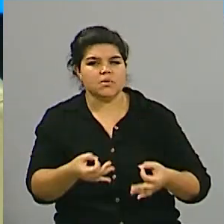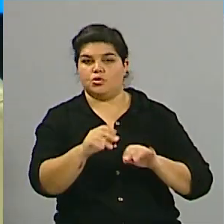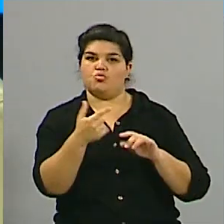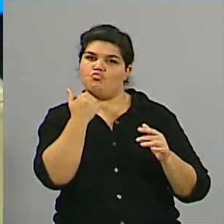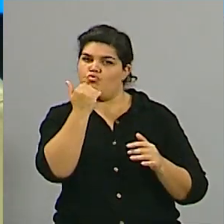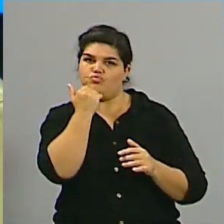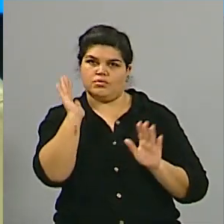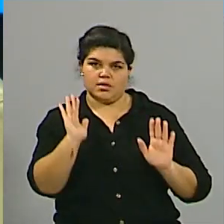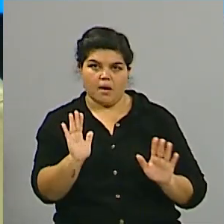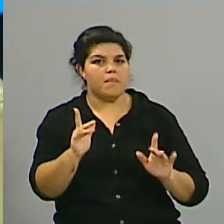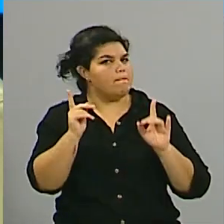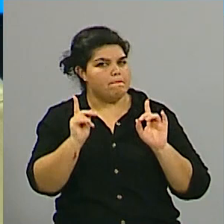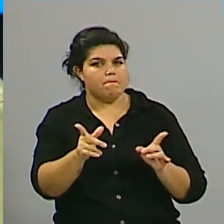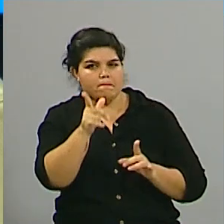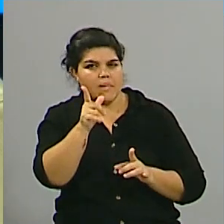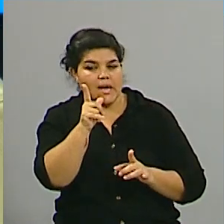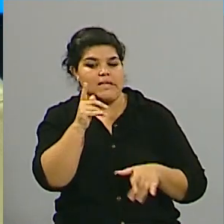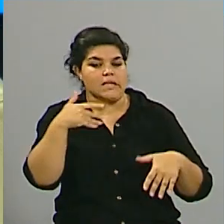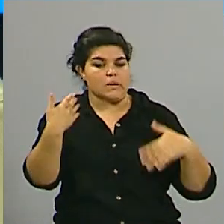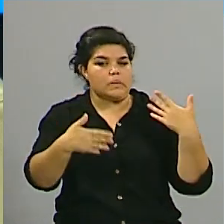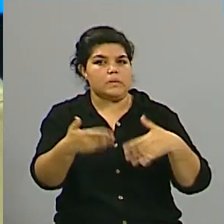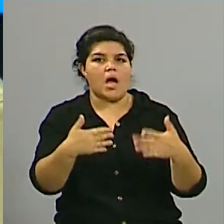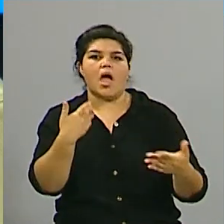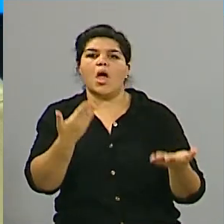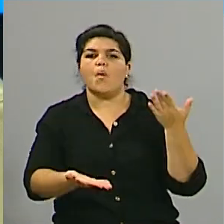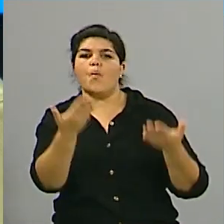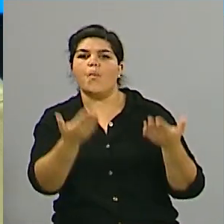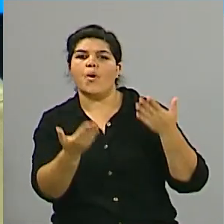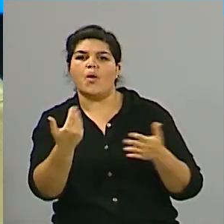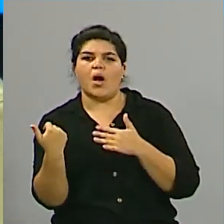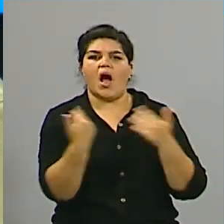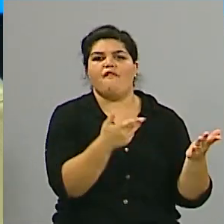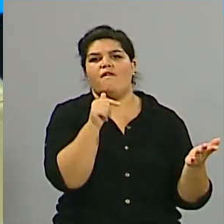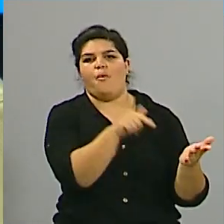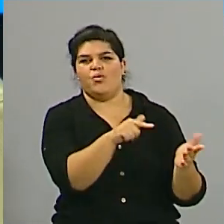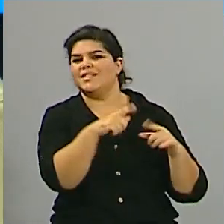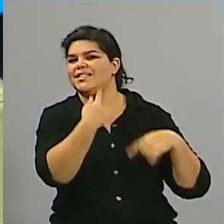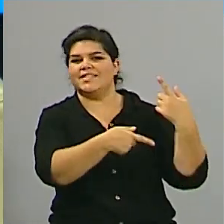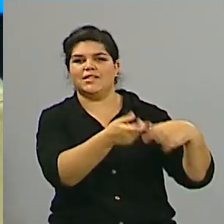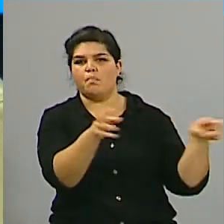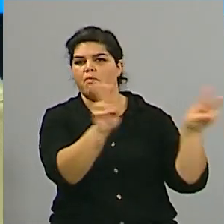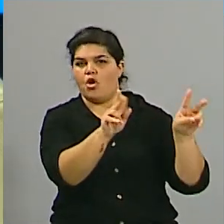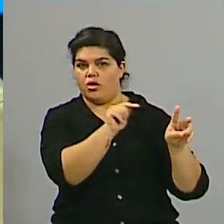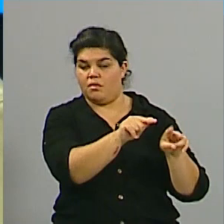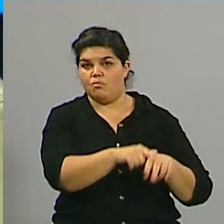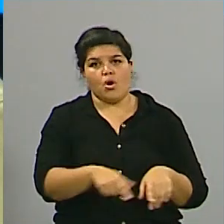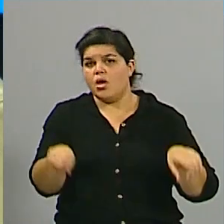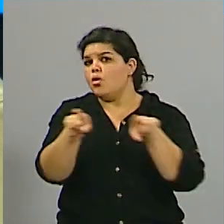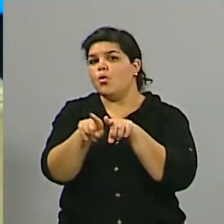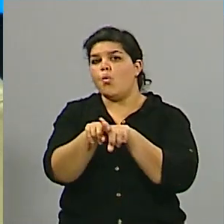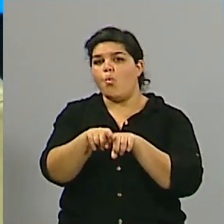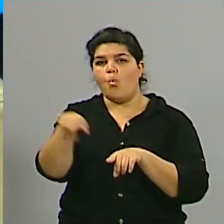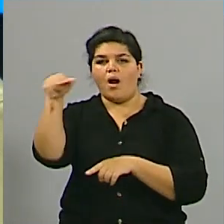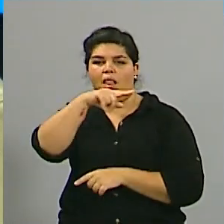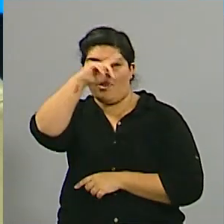Creemos que venimos ya con experiencia. Nosotros venimos trabajando con el equipo desde hace un tiempo en la